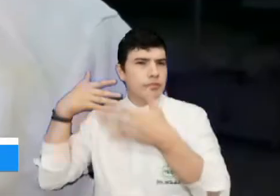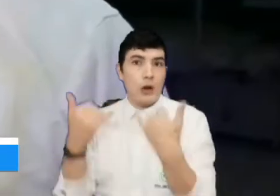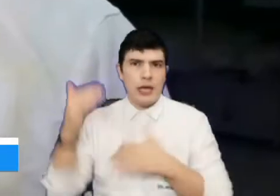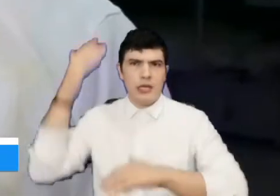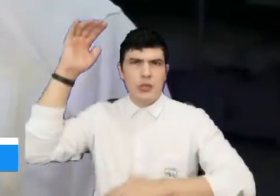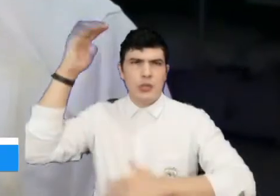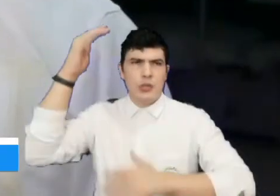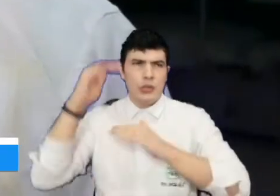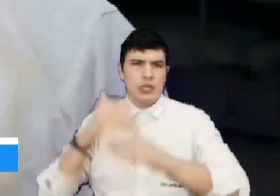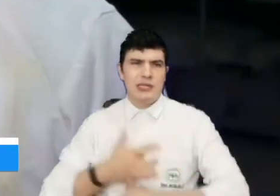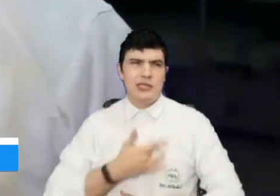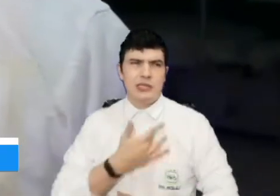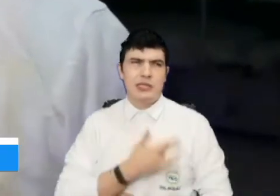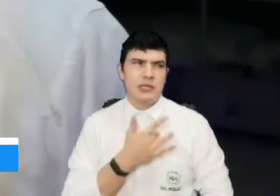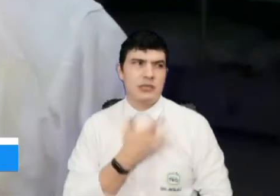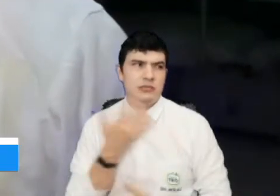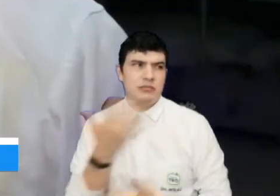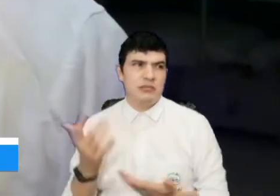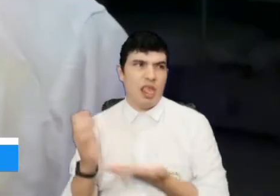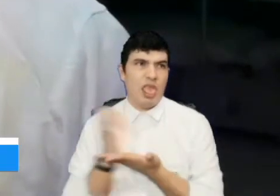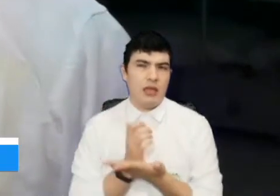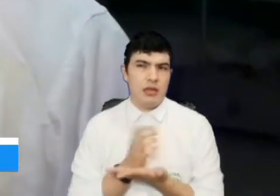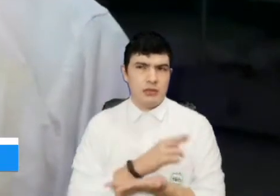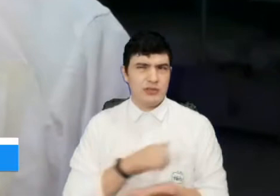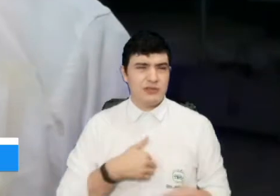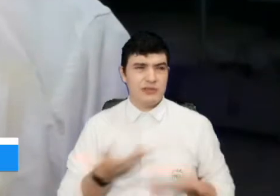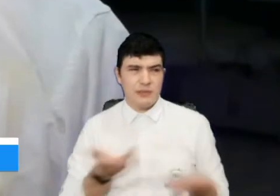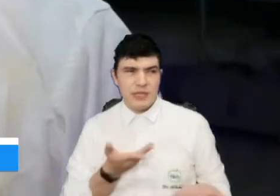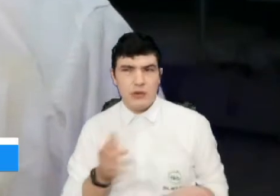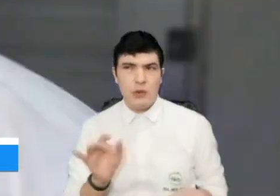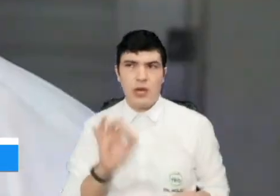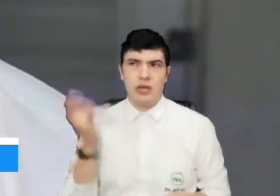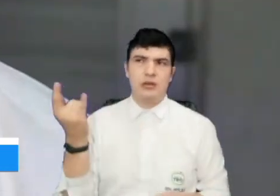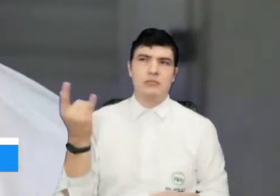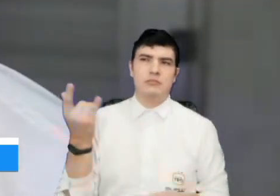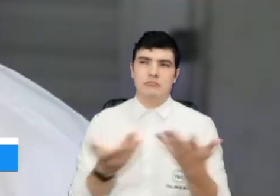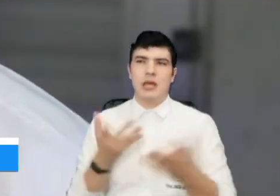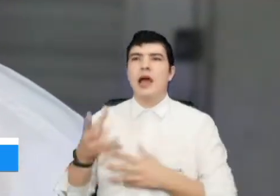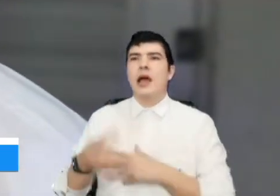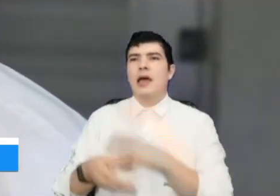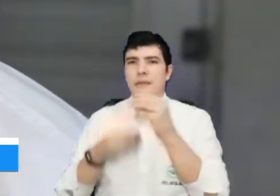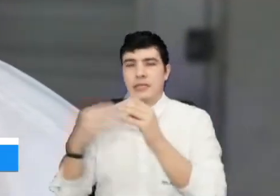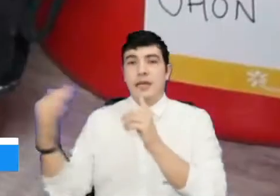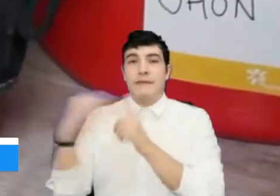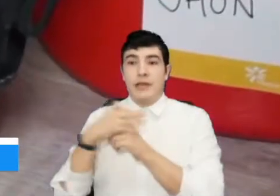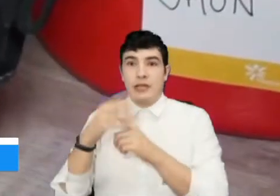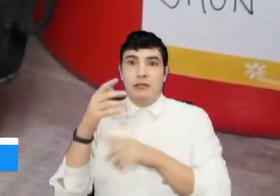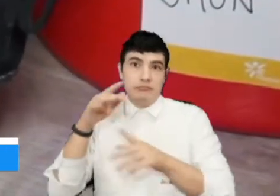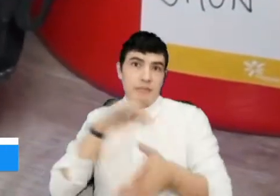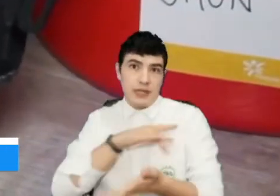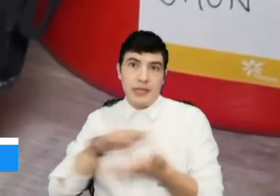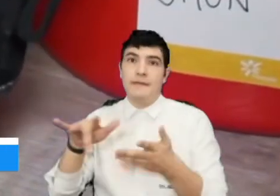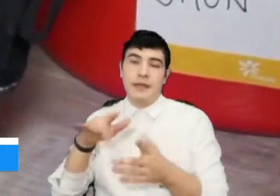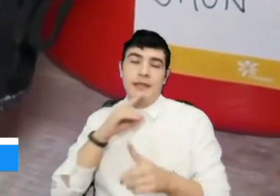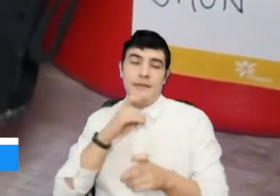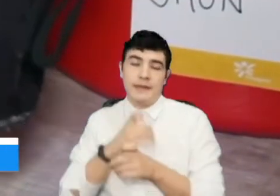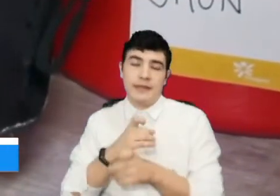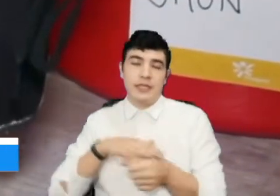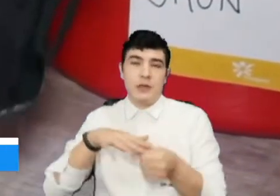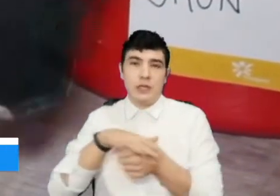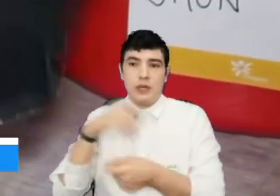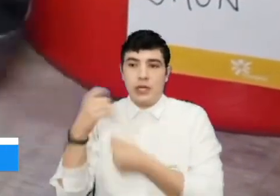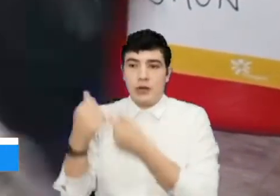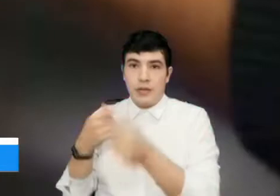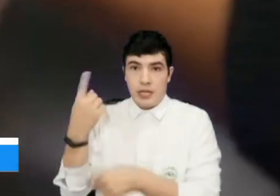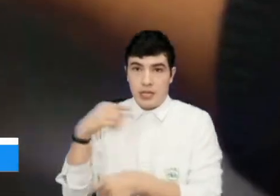discriminados a la hora de poder prestar un servicio y también amenazados por una crisis económica. Pudimos iniciar apenas este lunes y obviamente ajustando